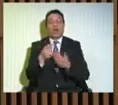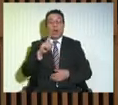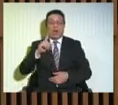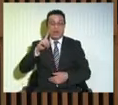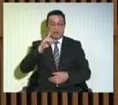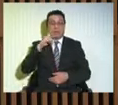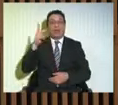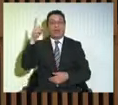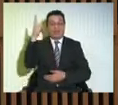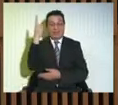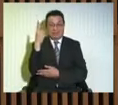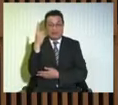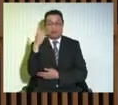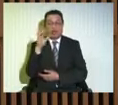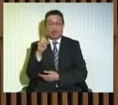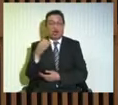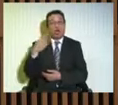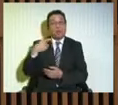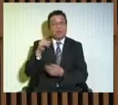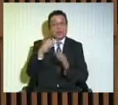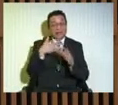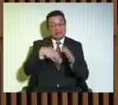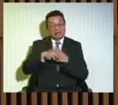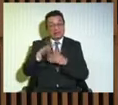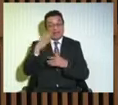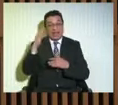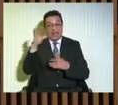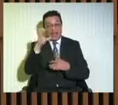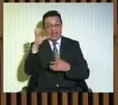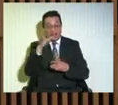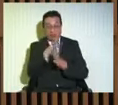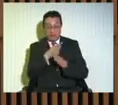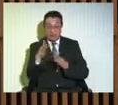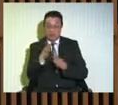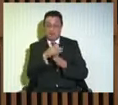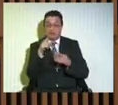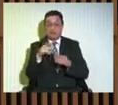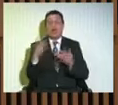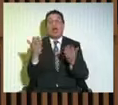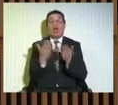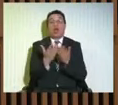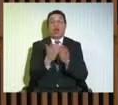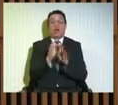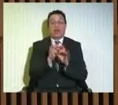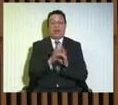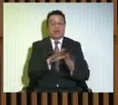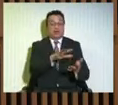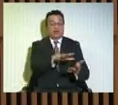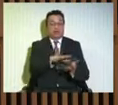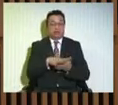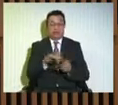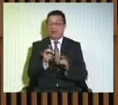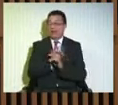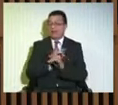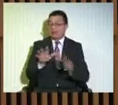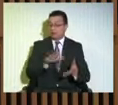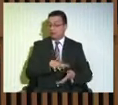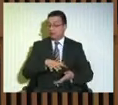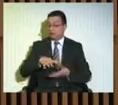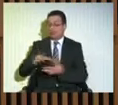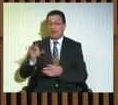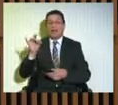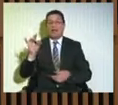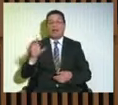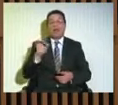durante diciembre y la primera quincena de enero su set de útiles escolares, de manera que los puedan tener dispuestos en